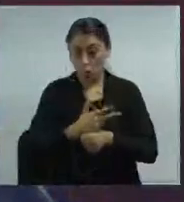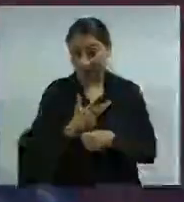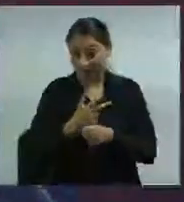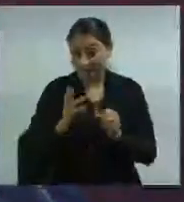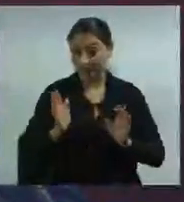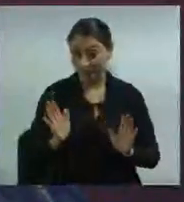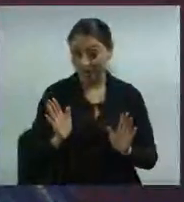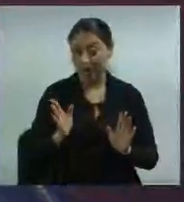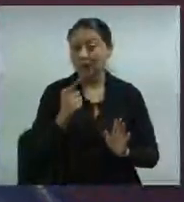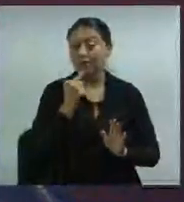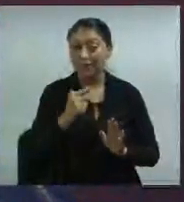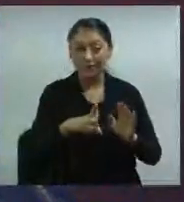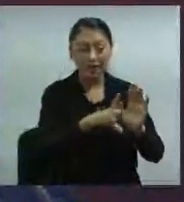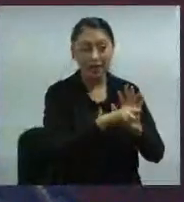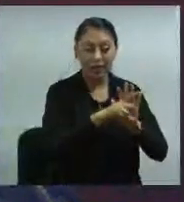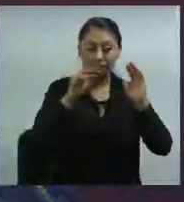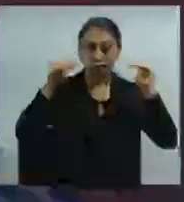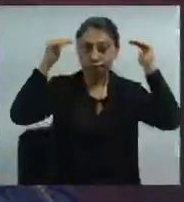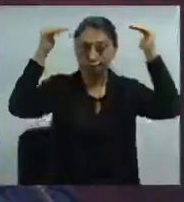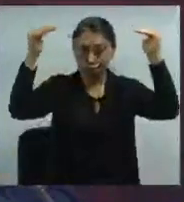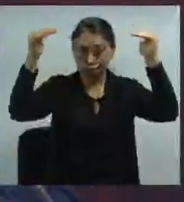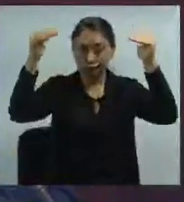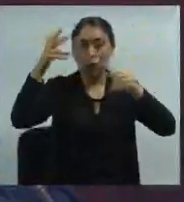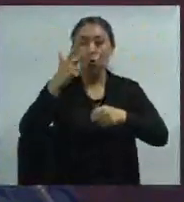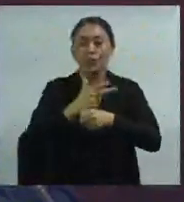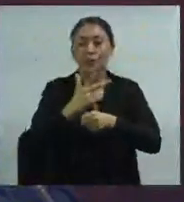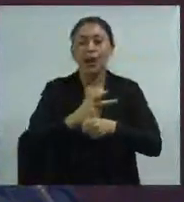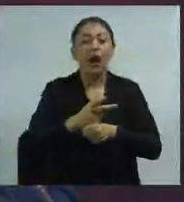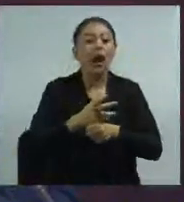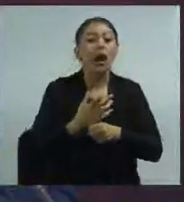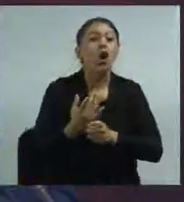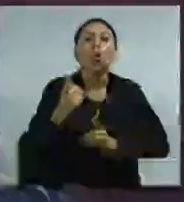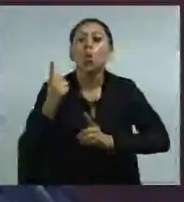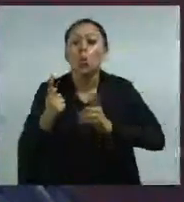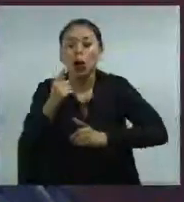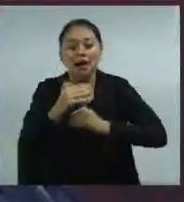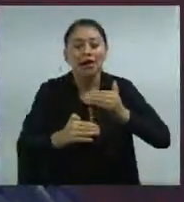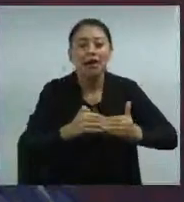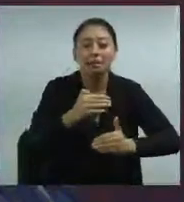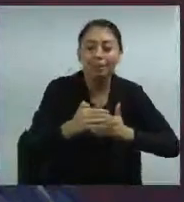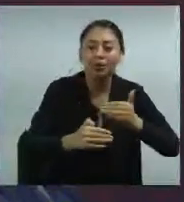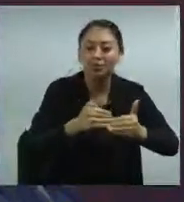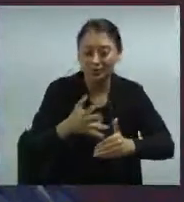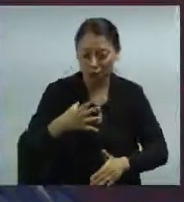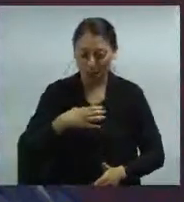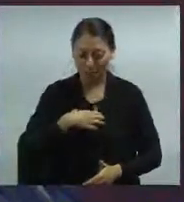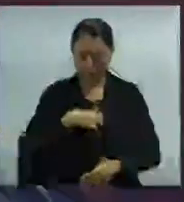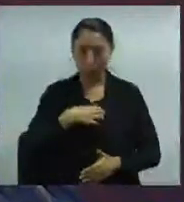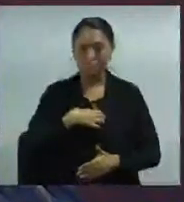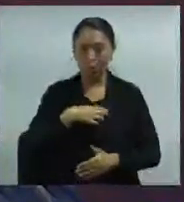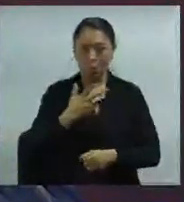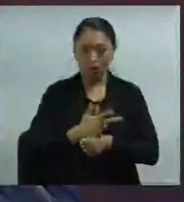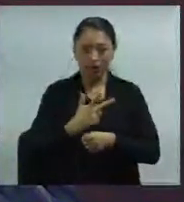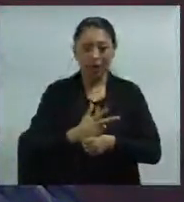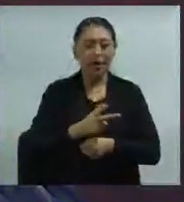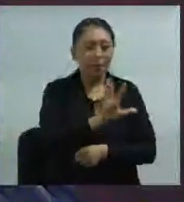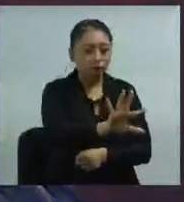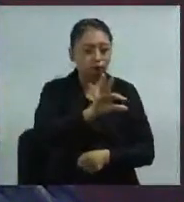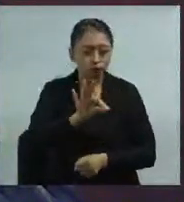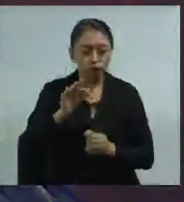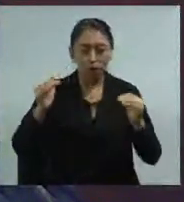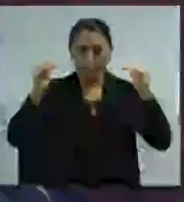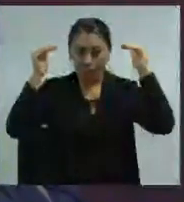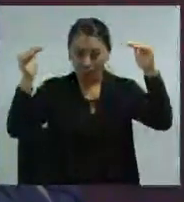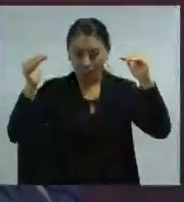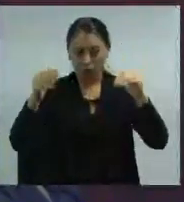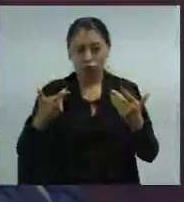claramente establecido en la Constitución y la Ley de Comisiones de Postulación cuál es el proceso para elegir magistrados. Yo creo que tiene que